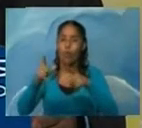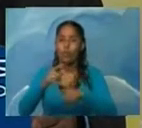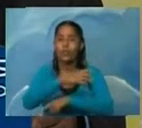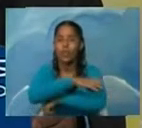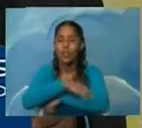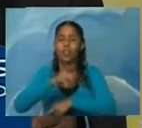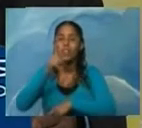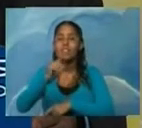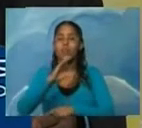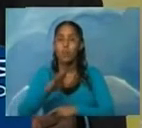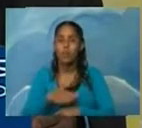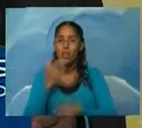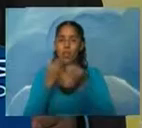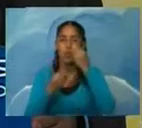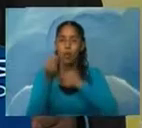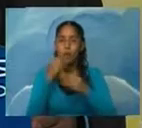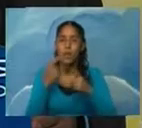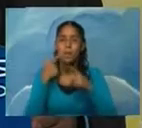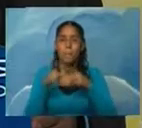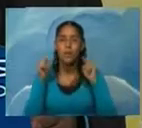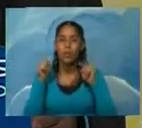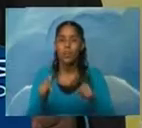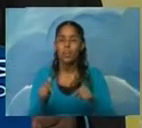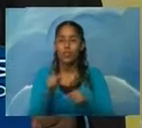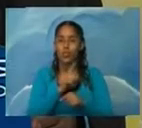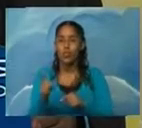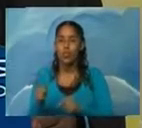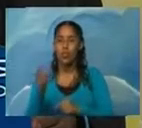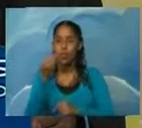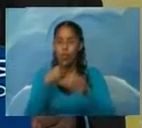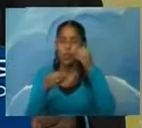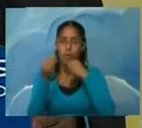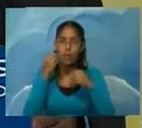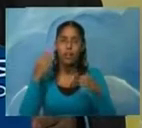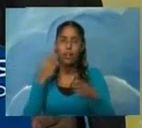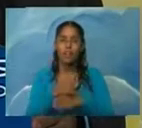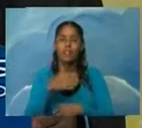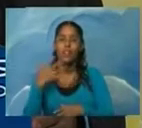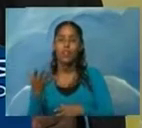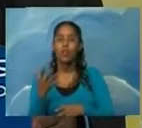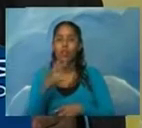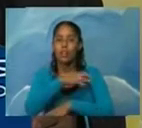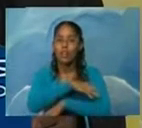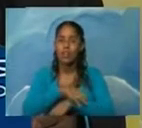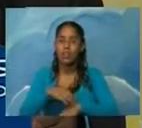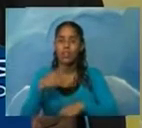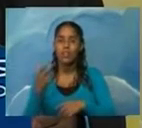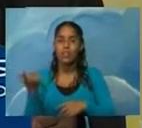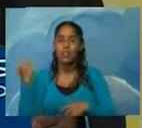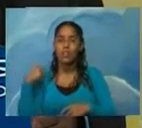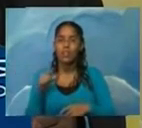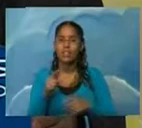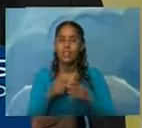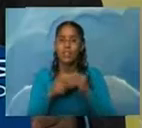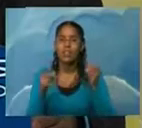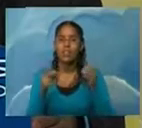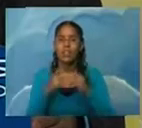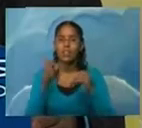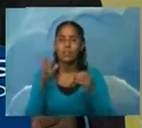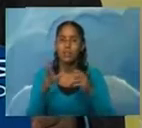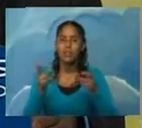podéis comer. Pero estos no comeréis: entre los que rumian y entre los que tienen pezuña